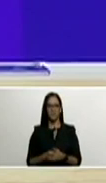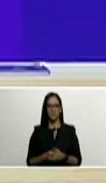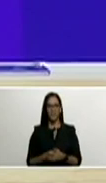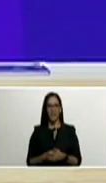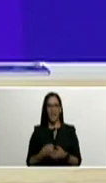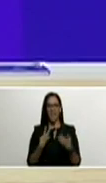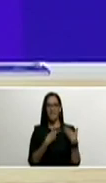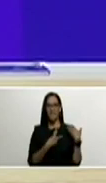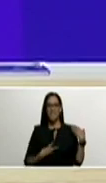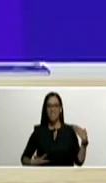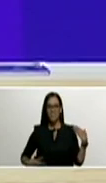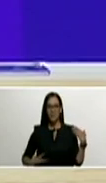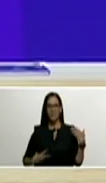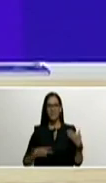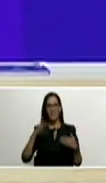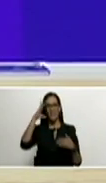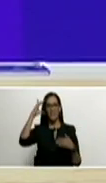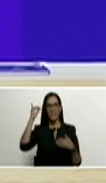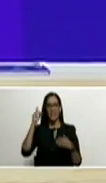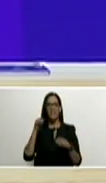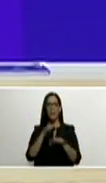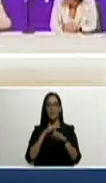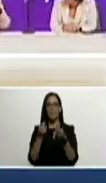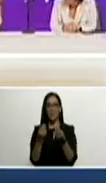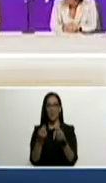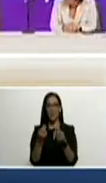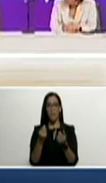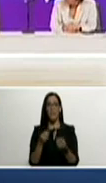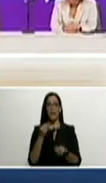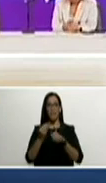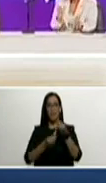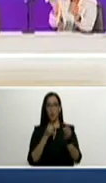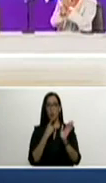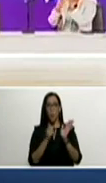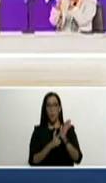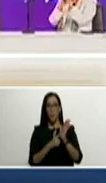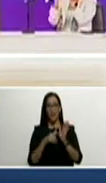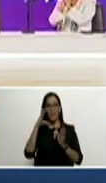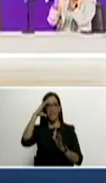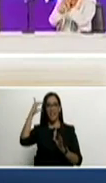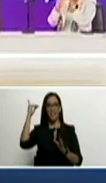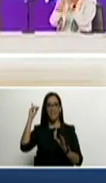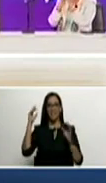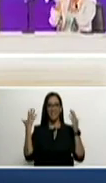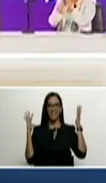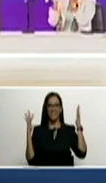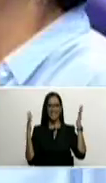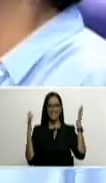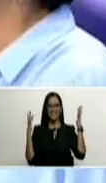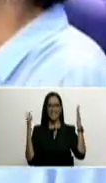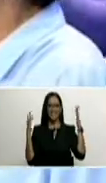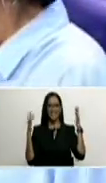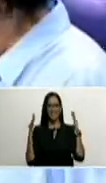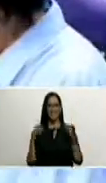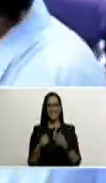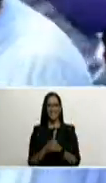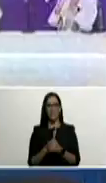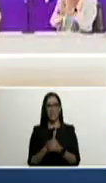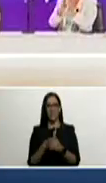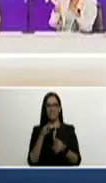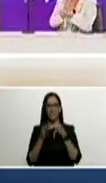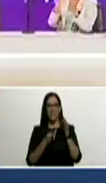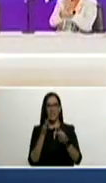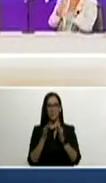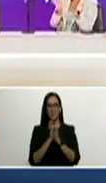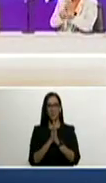a la vicepresidenta ejecutiva, que es ministra de Finanzas, para que lo ejecute. Delcy, hazme un comentario, Delcy, por